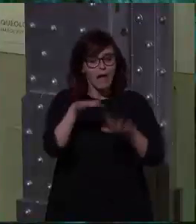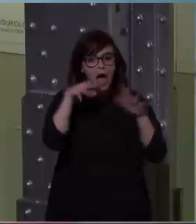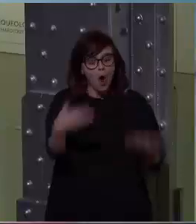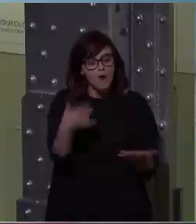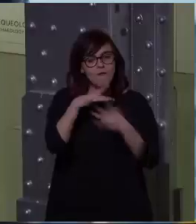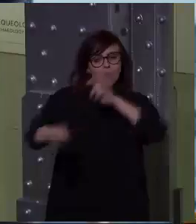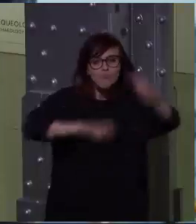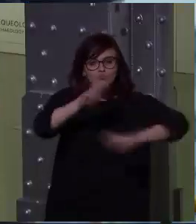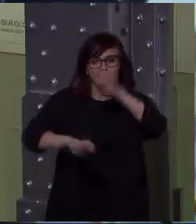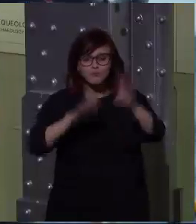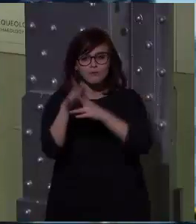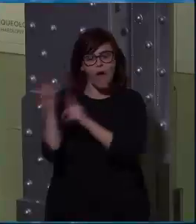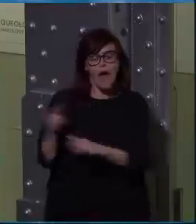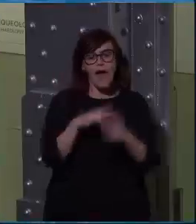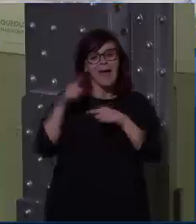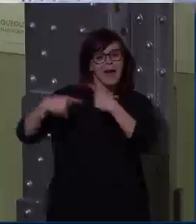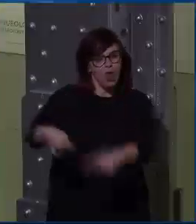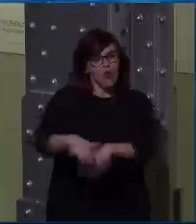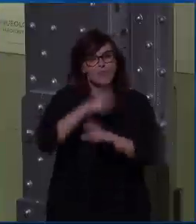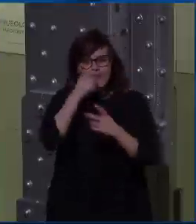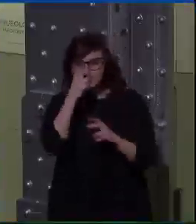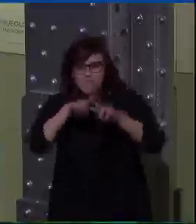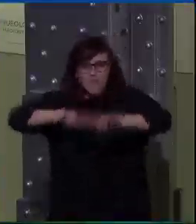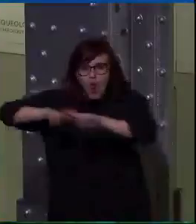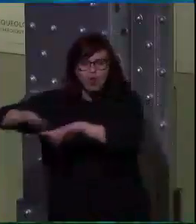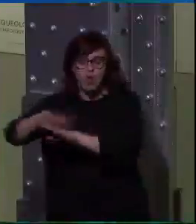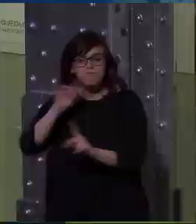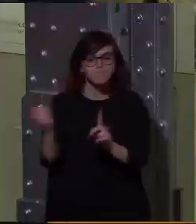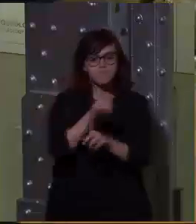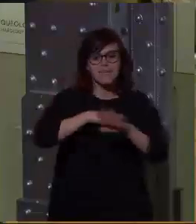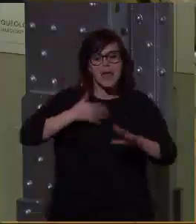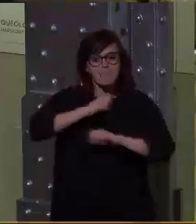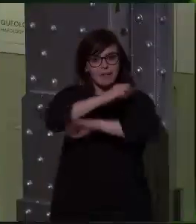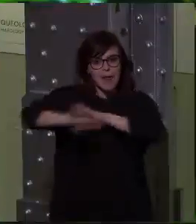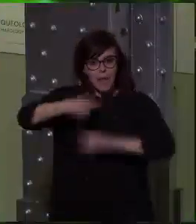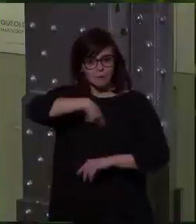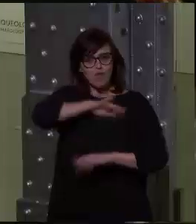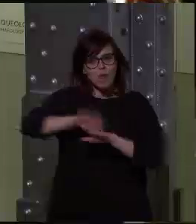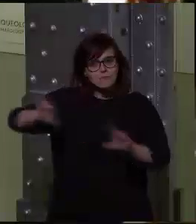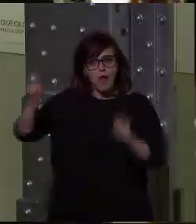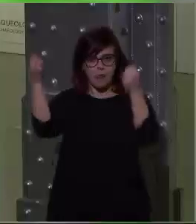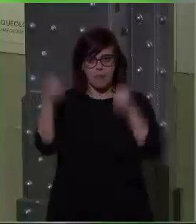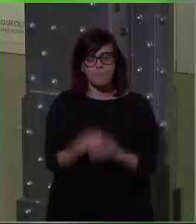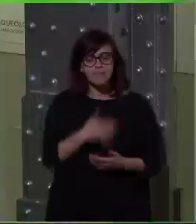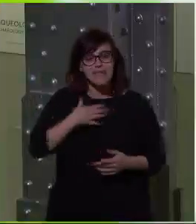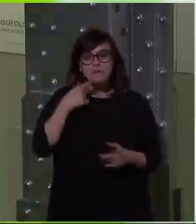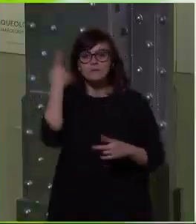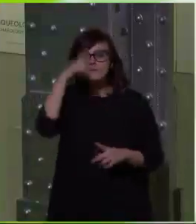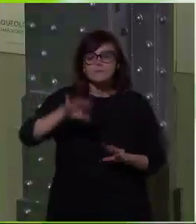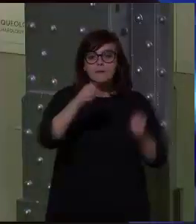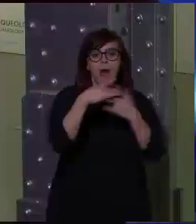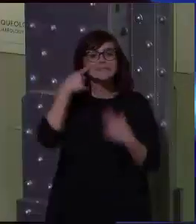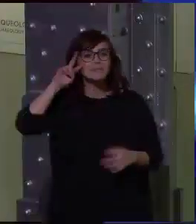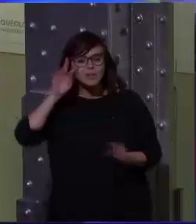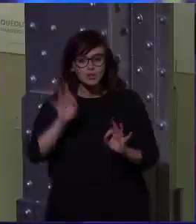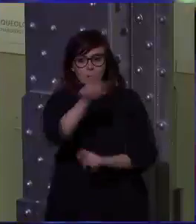Ahora voy en busca de una nueva generación de exploradores que está decidida a salvar el Mediterráneo español. Quiero visitar a los